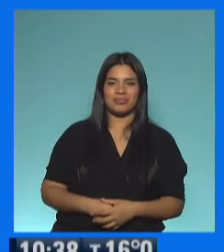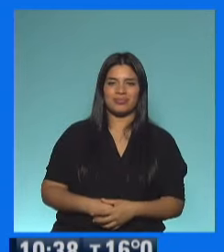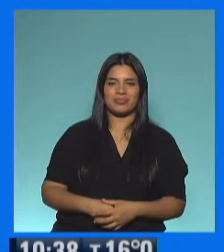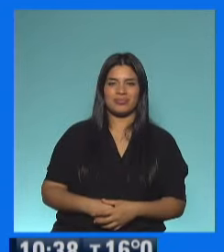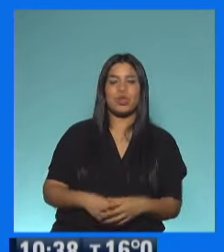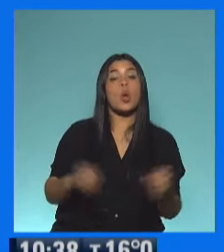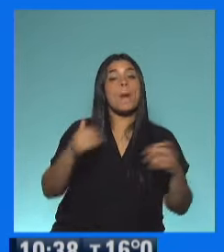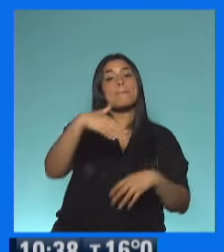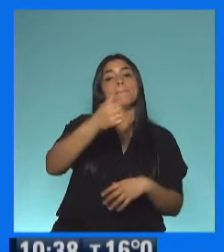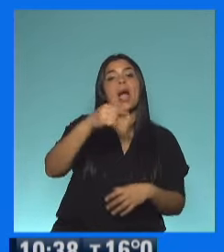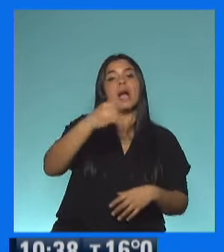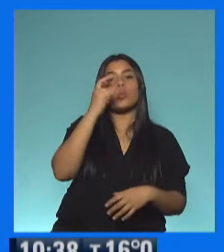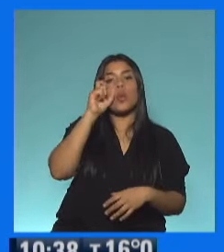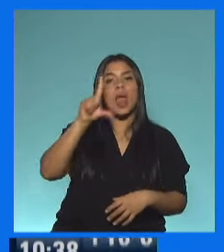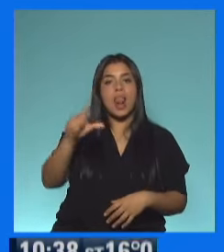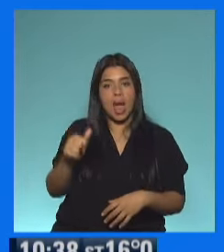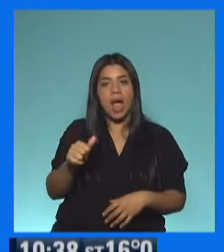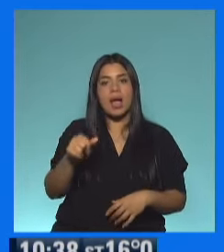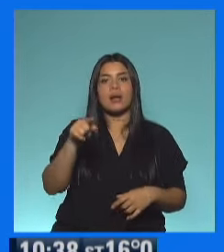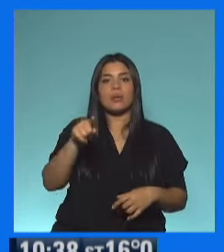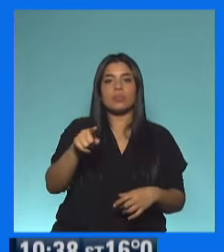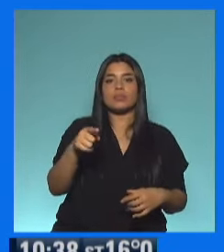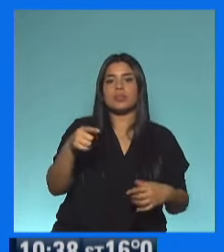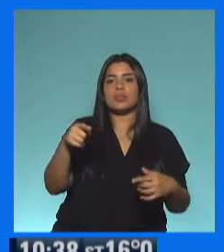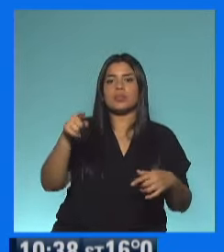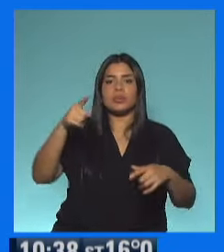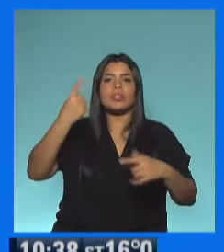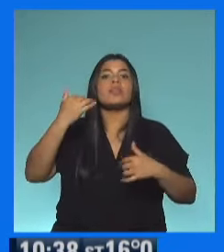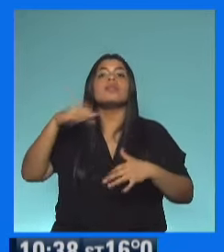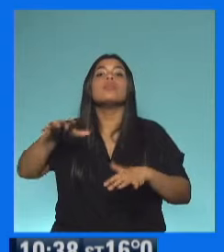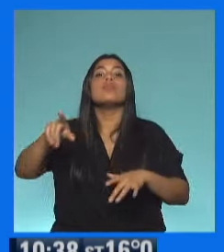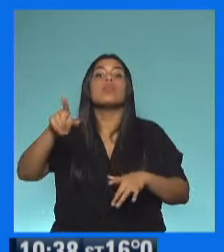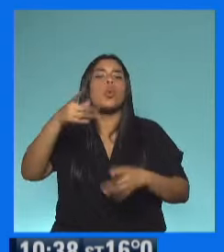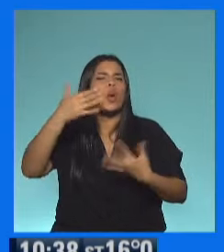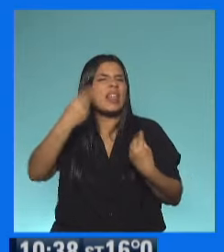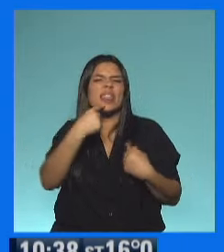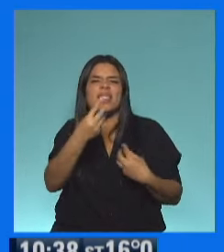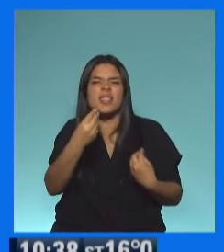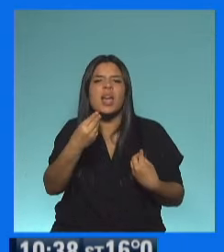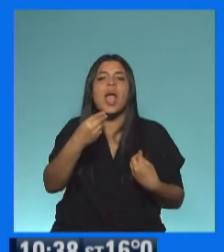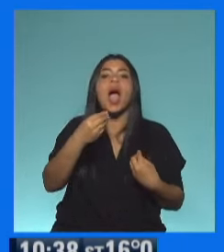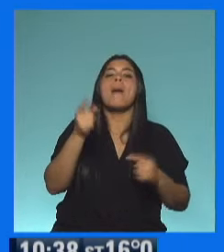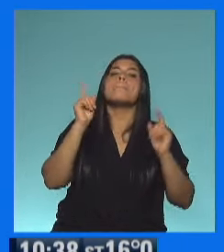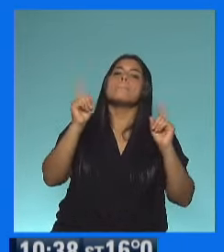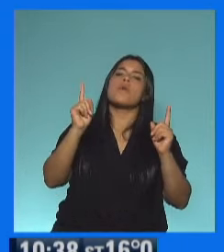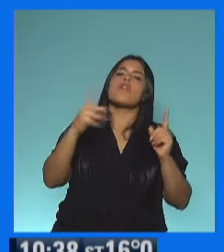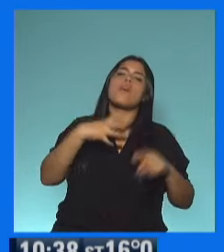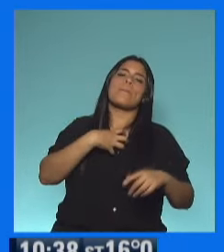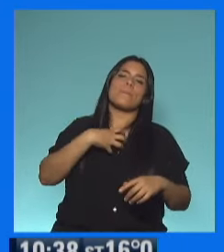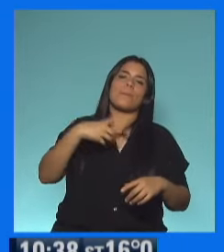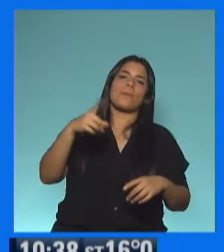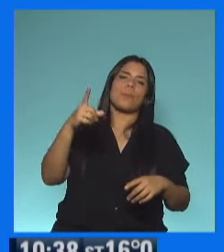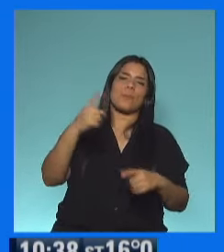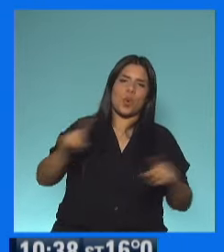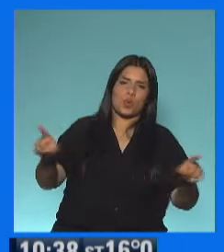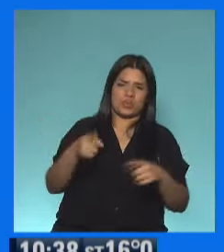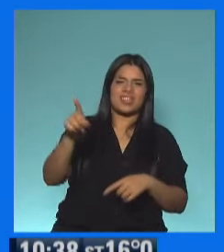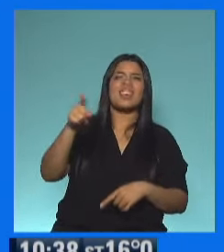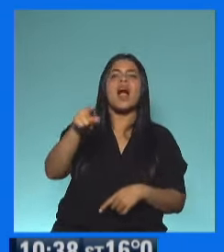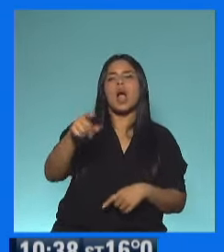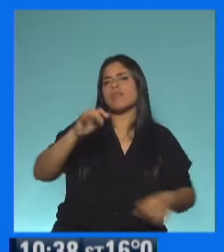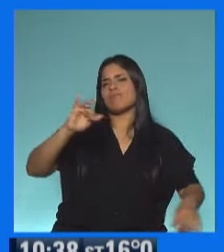Ay, Manuela, qué linda quedó la canción. Estamos practicándola. Dice Mauro, sos un genio. Sí. Claro que sí, claro que sí. Nuestro